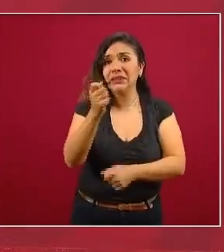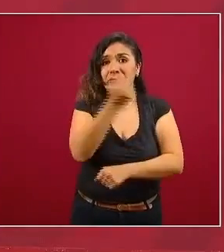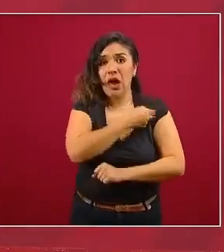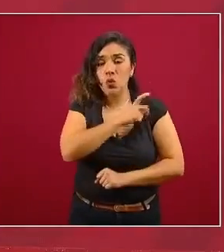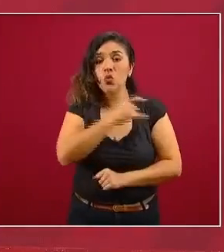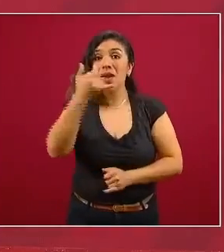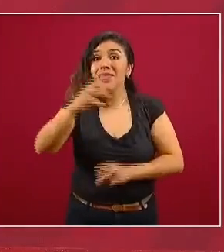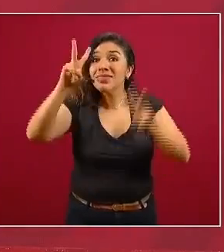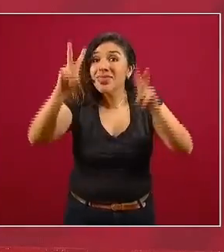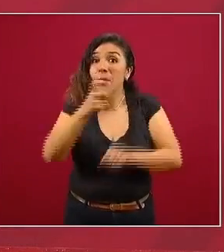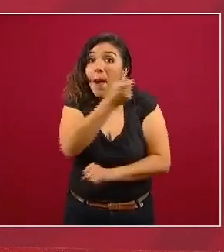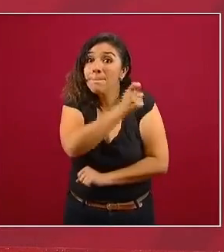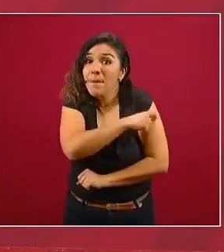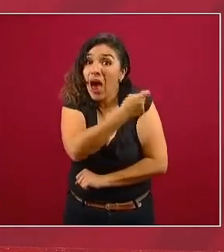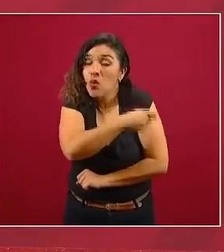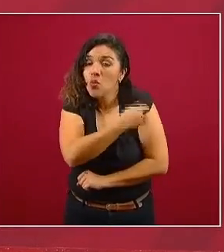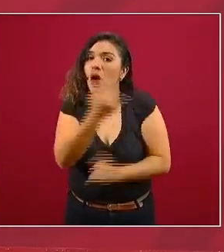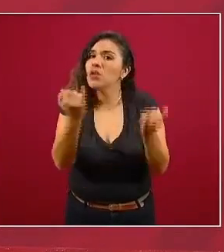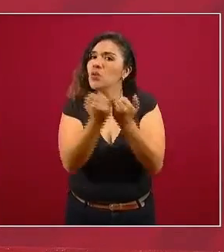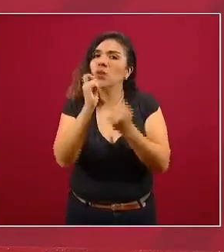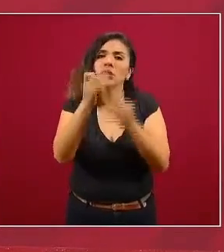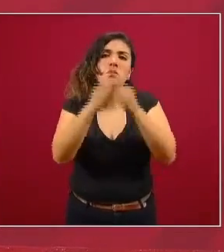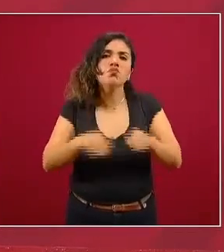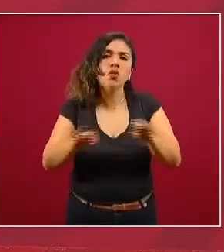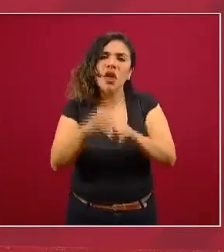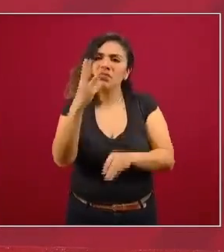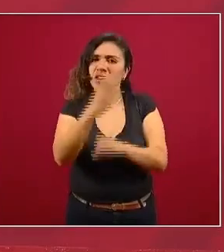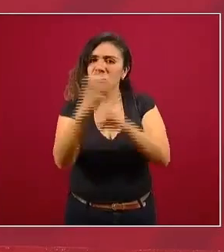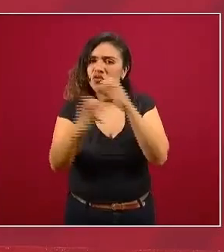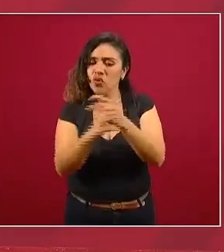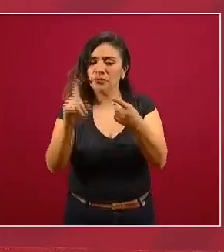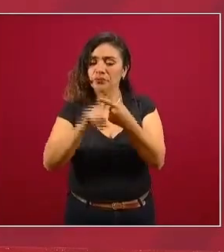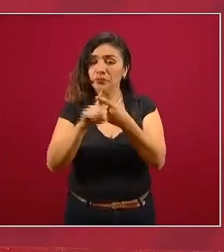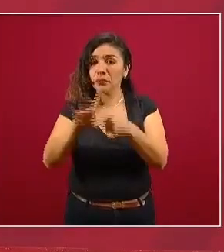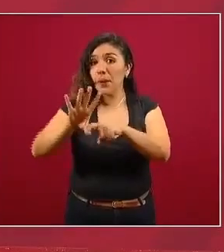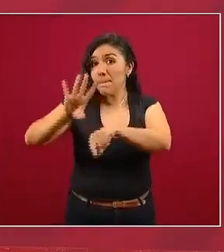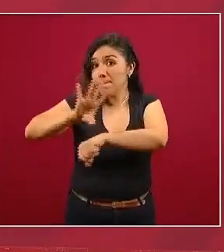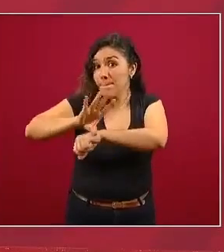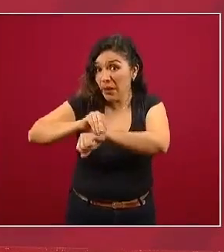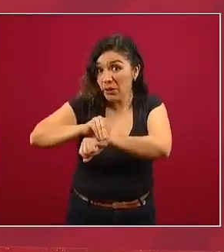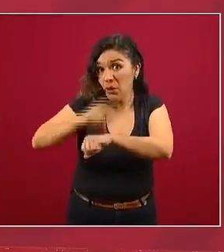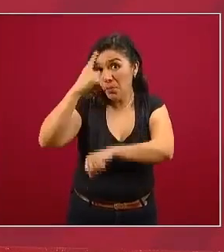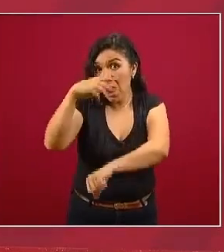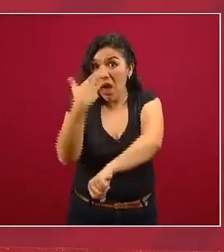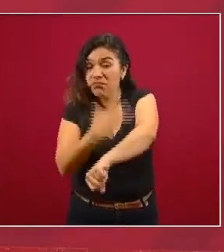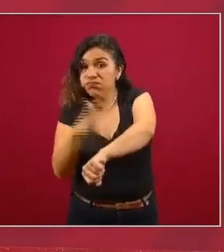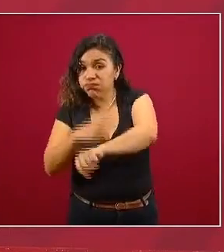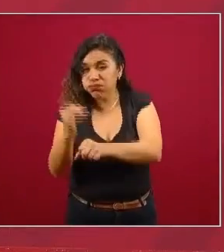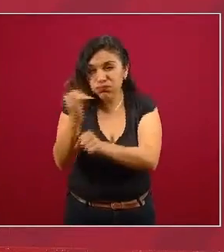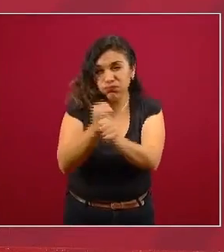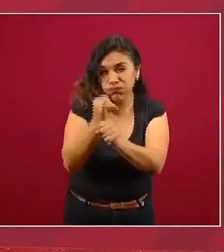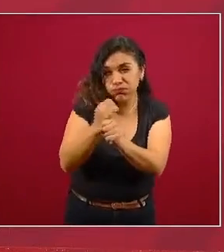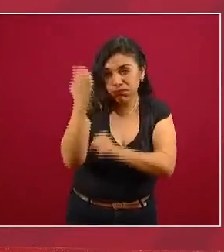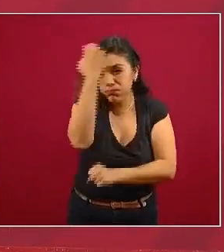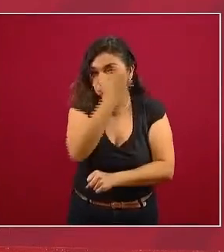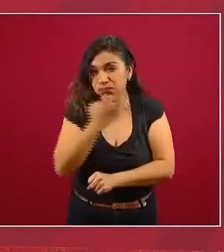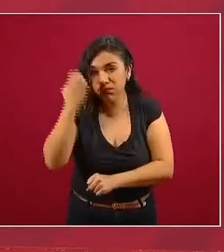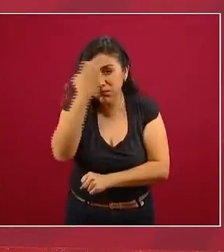en el tema de vacunas es relevante en al menos 3 aspectos. La autorización de los protocolos de